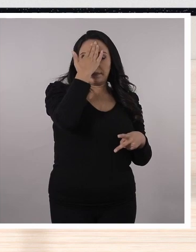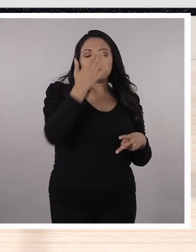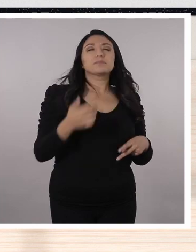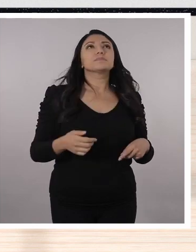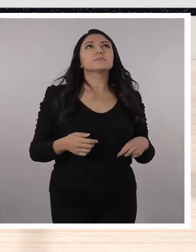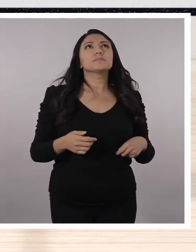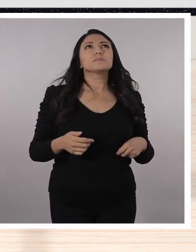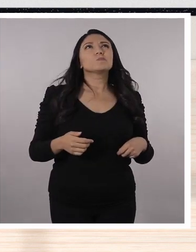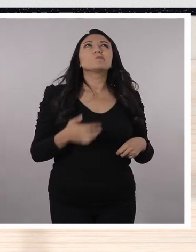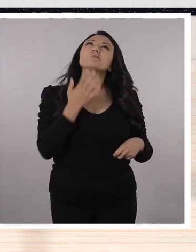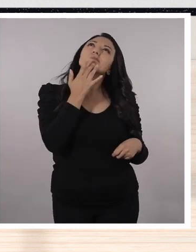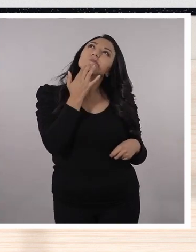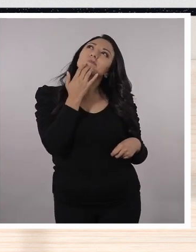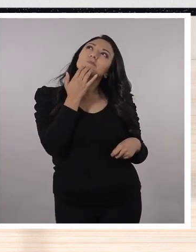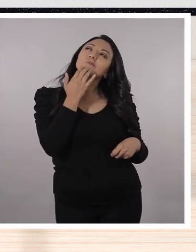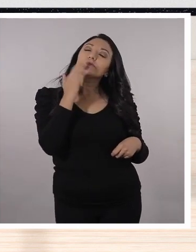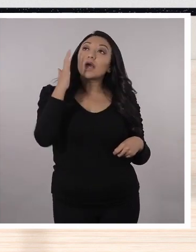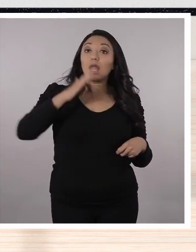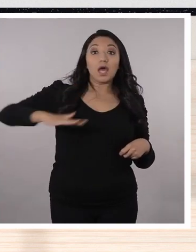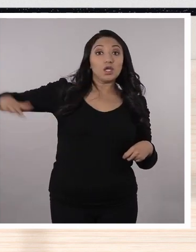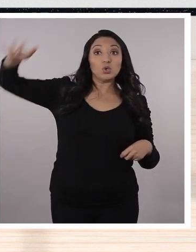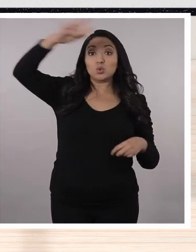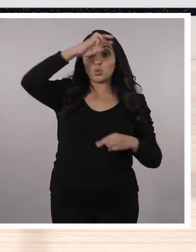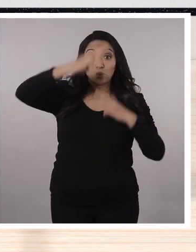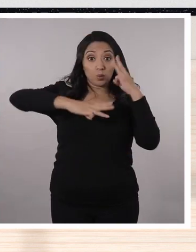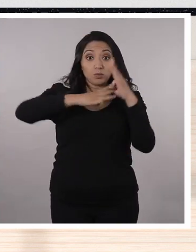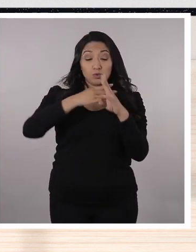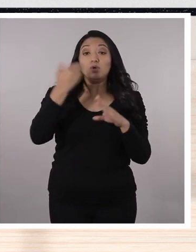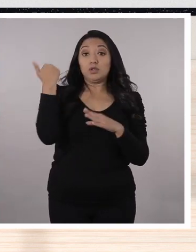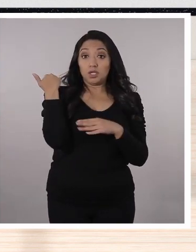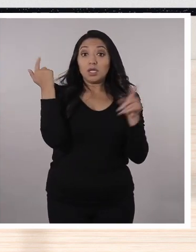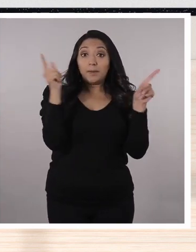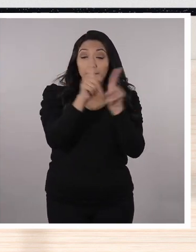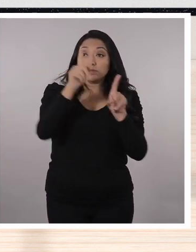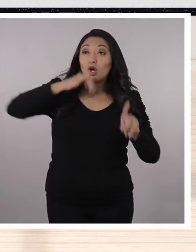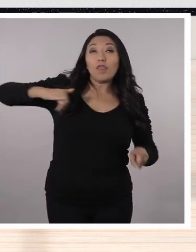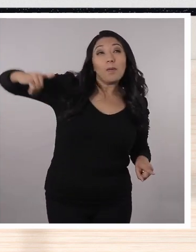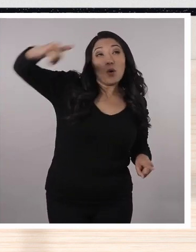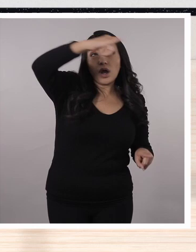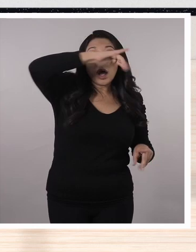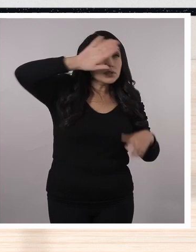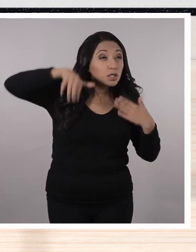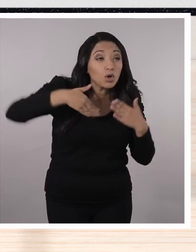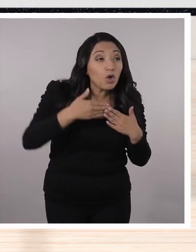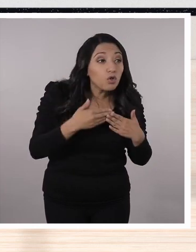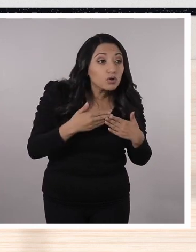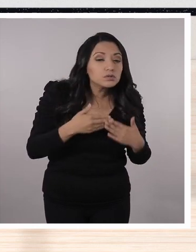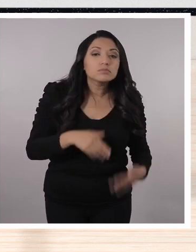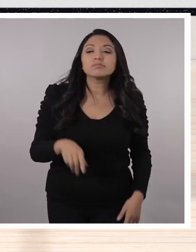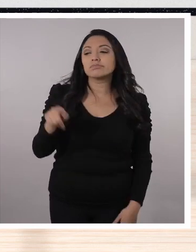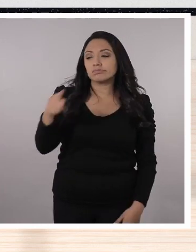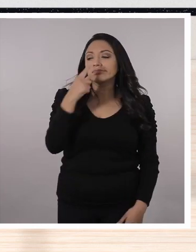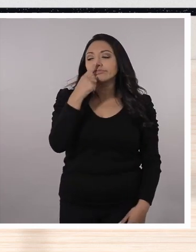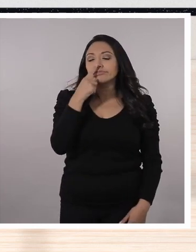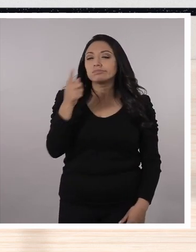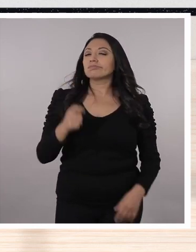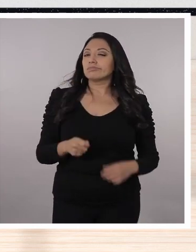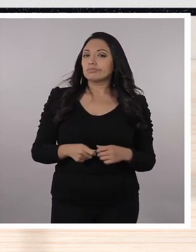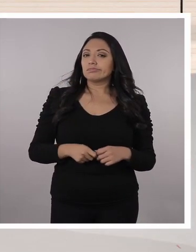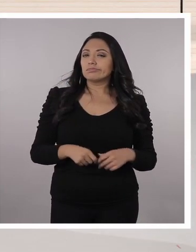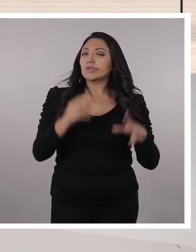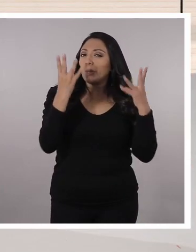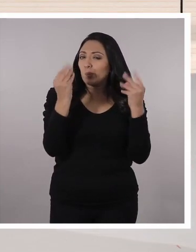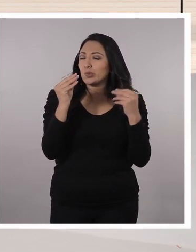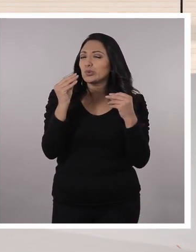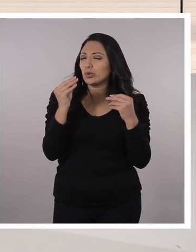yo quisiera saber si alrededor del mundo todos los países tienen un sistema democrático. Qué interesante, Nelly.